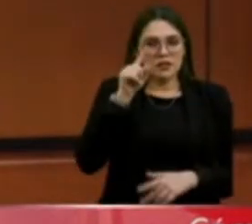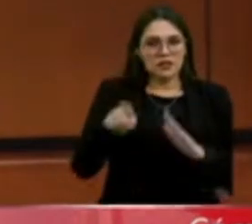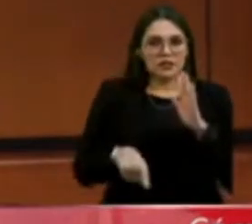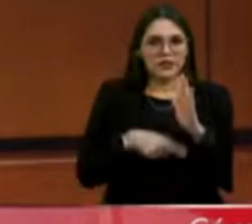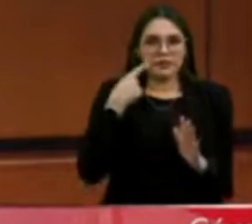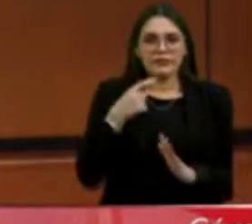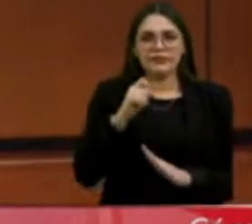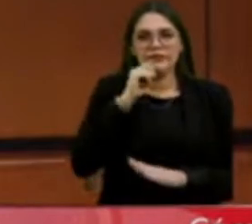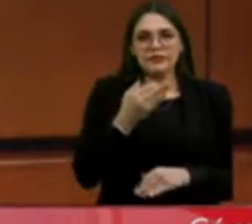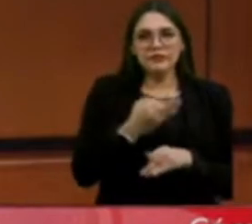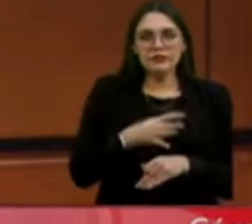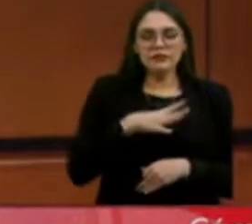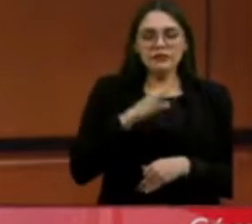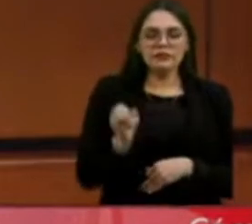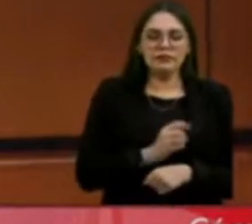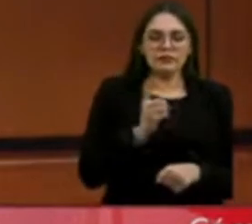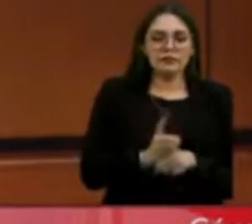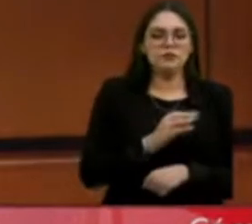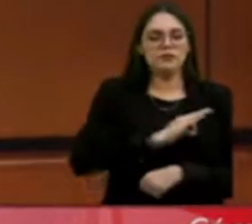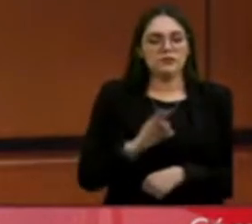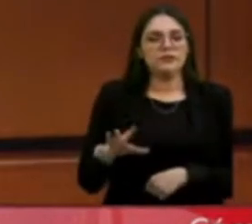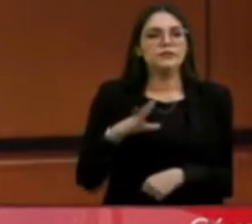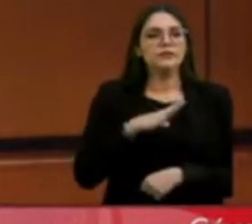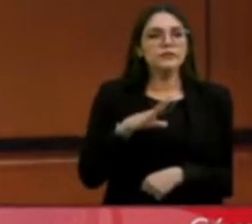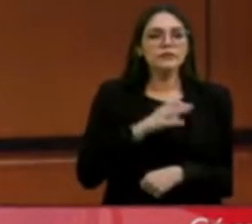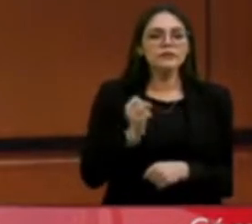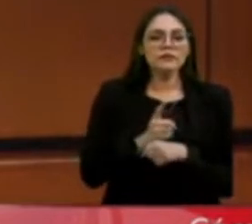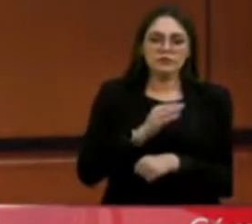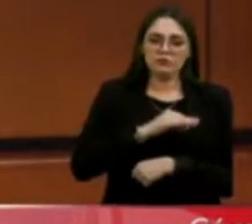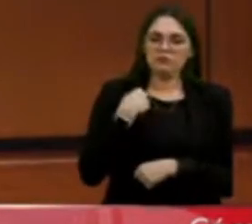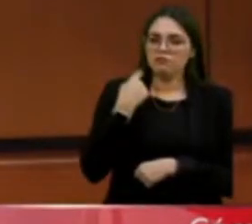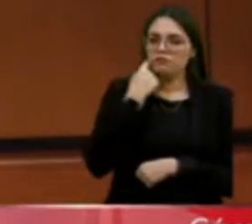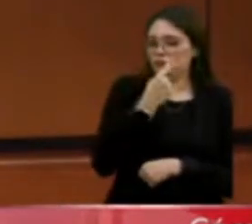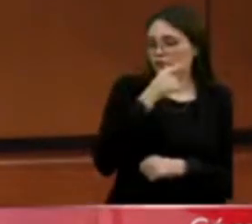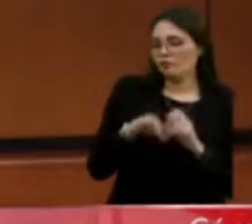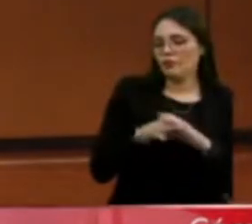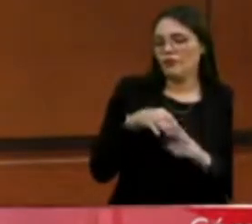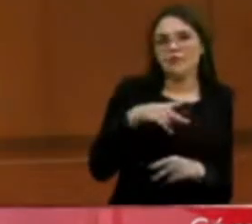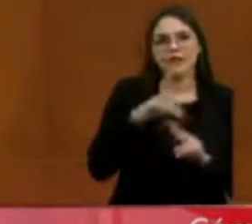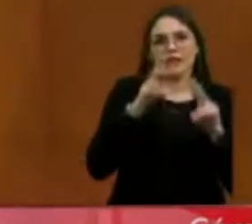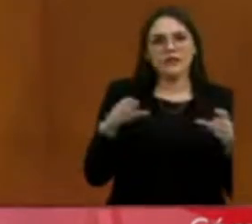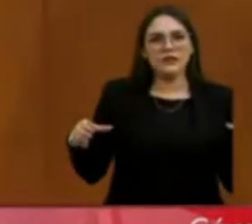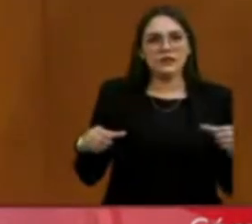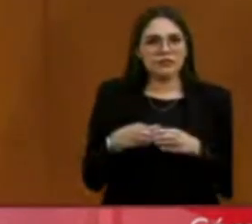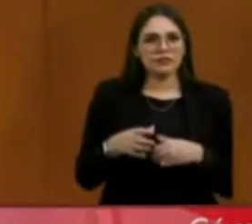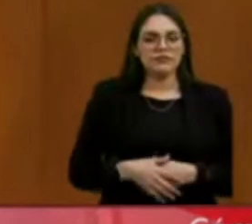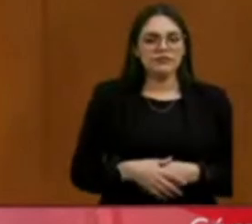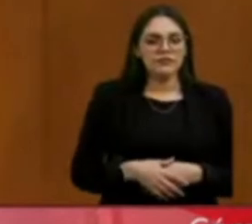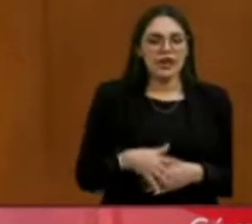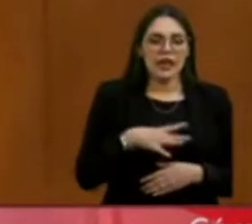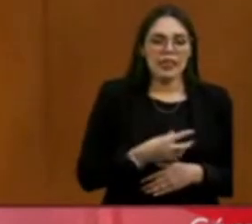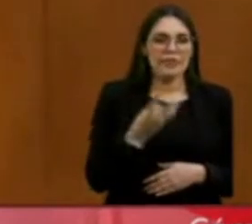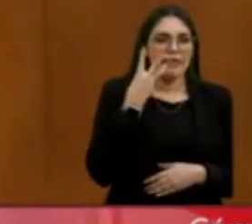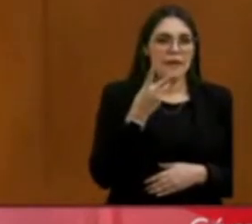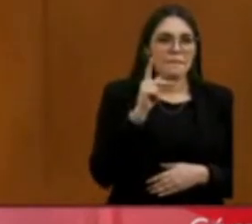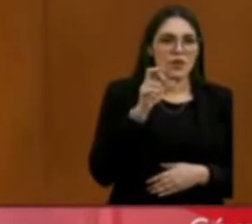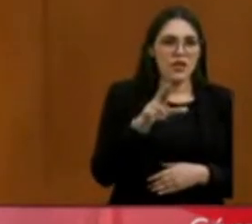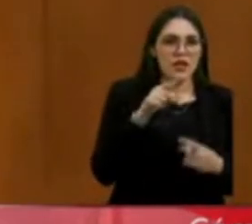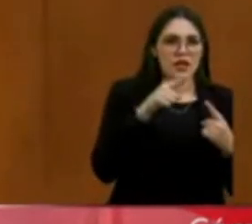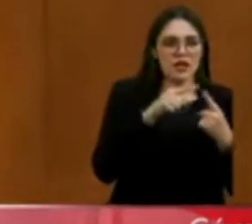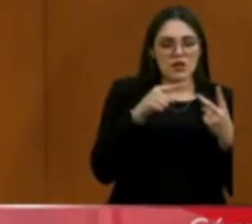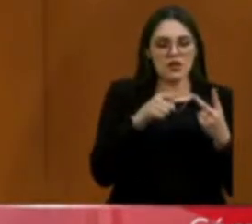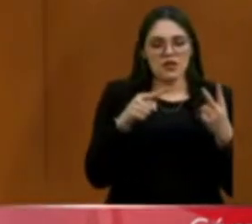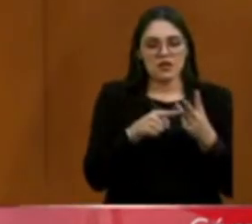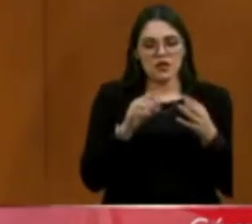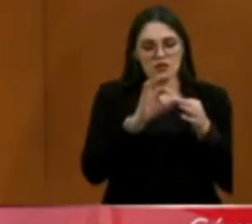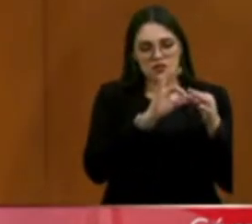la oportunidad de elegir a su poder judicial. Son 3 poderes los que existen en el país, los 3